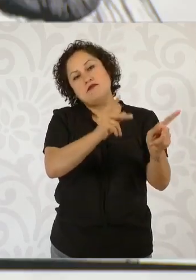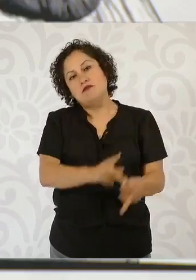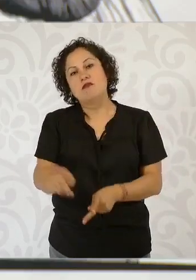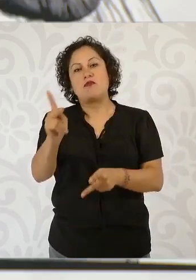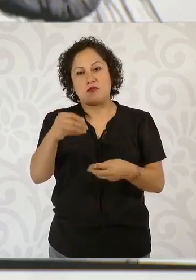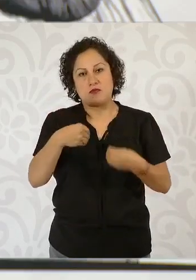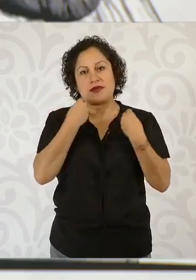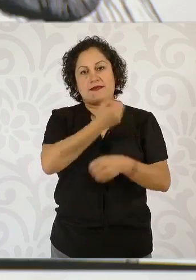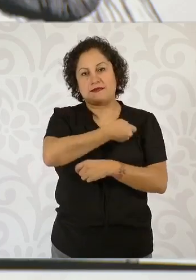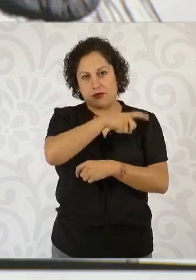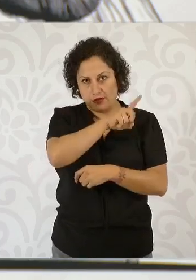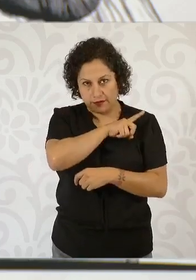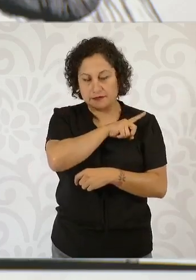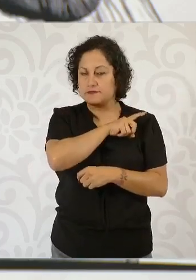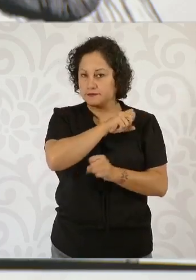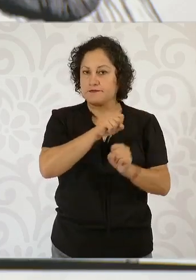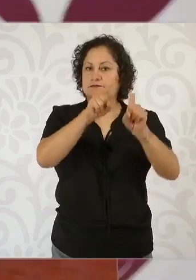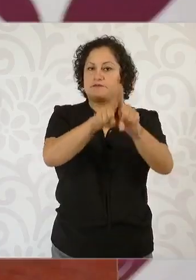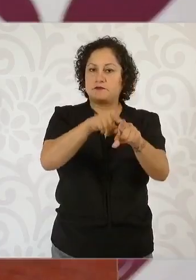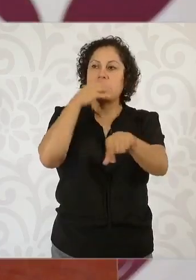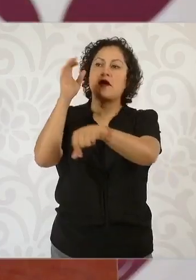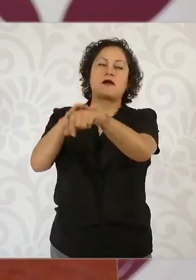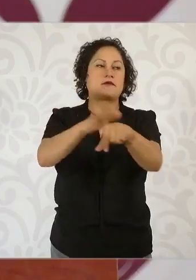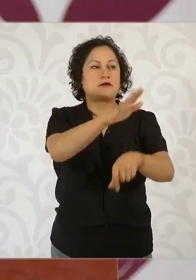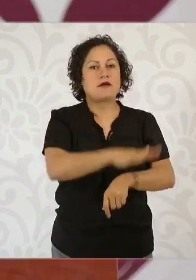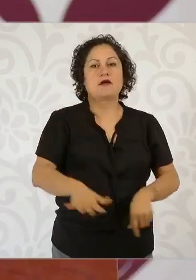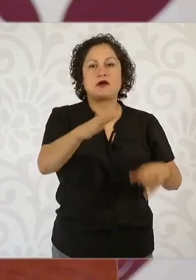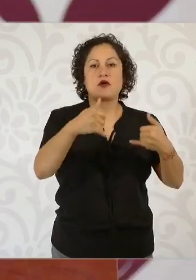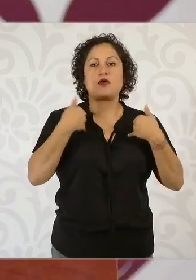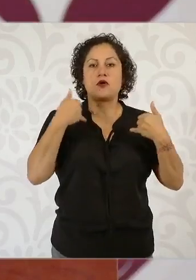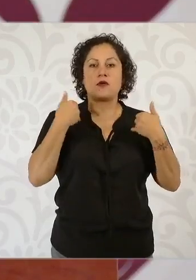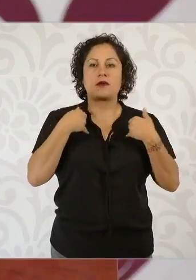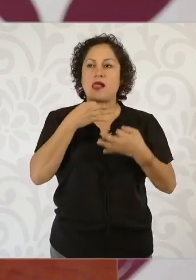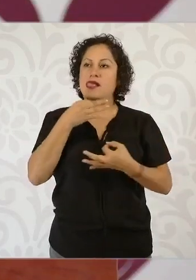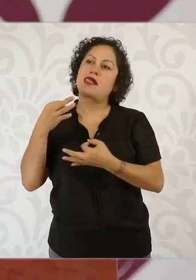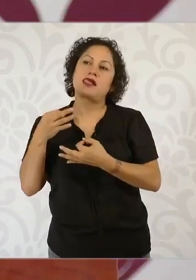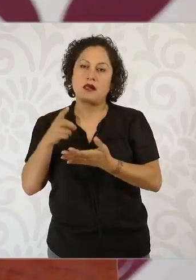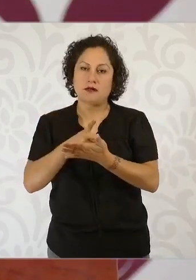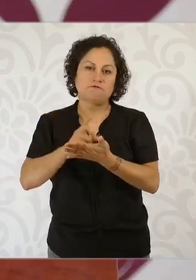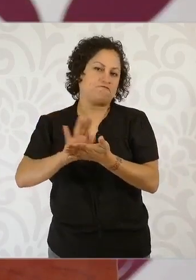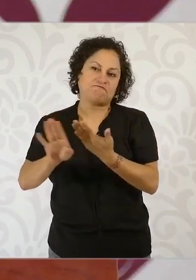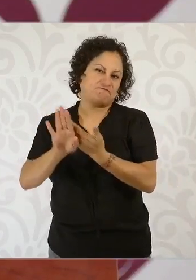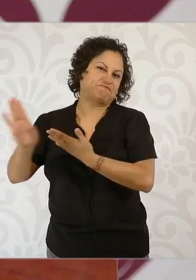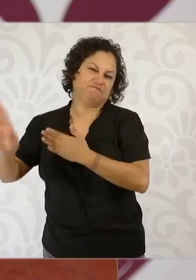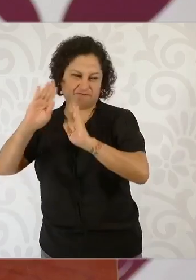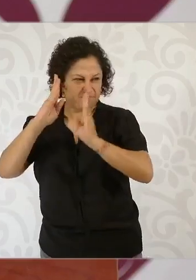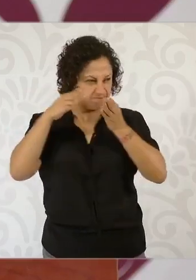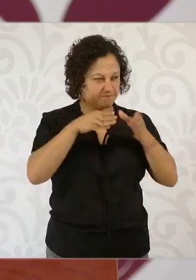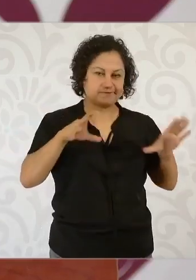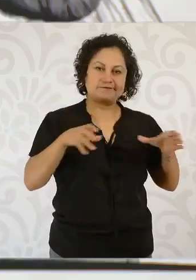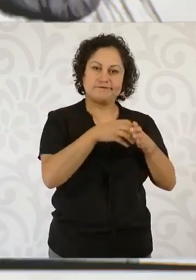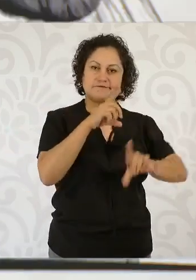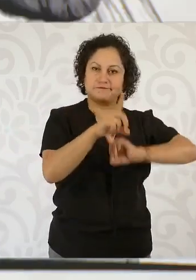jóvenes a que no se acerquen a la violencia o a las adicciones y que sean parte de este proceso